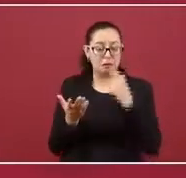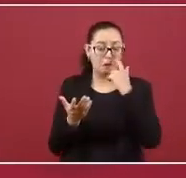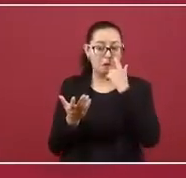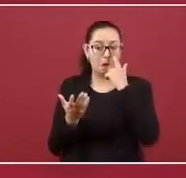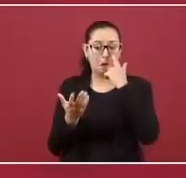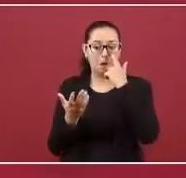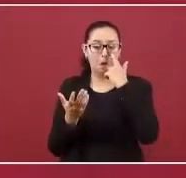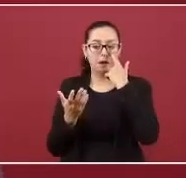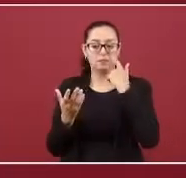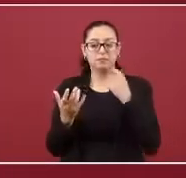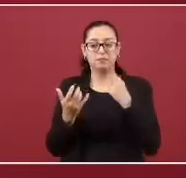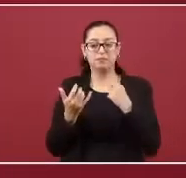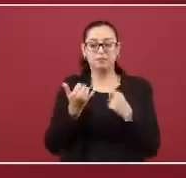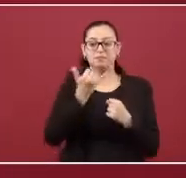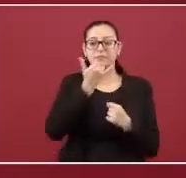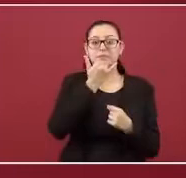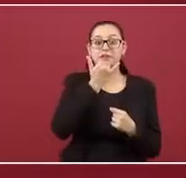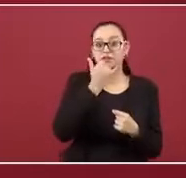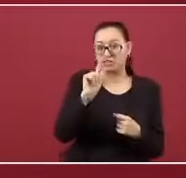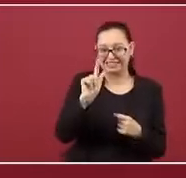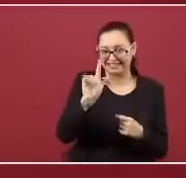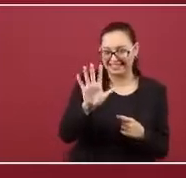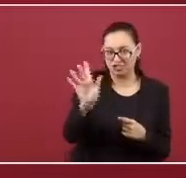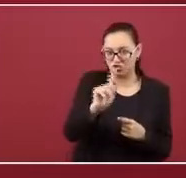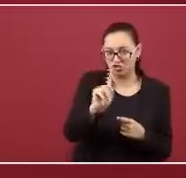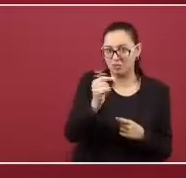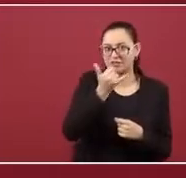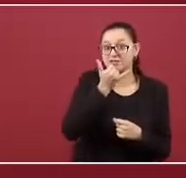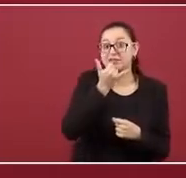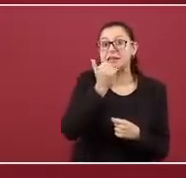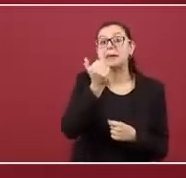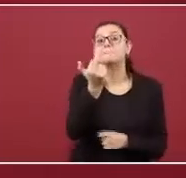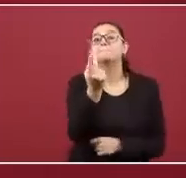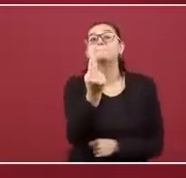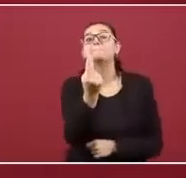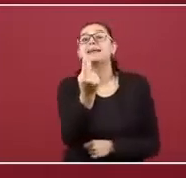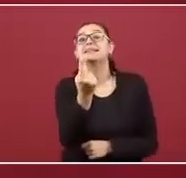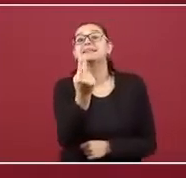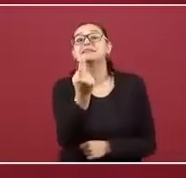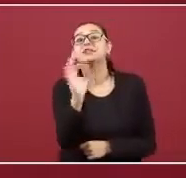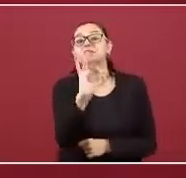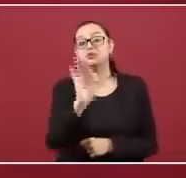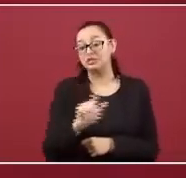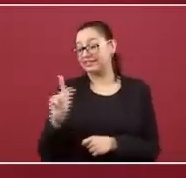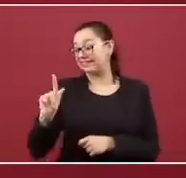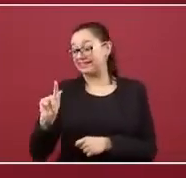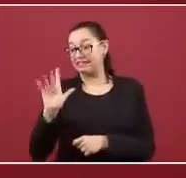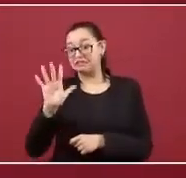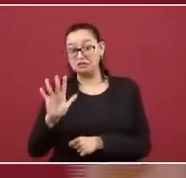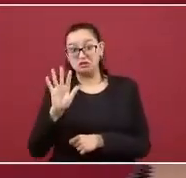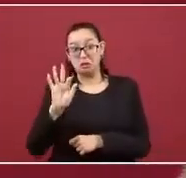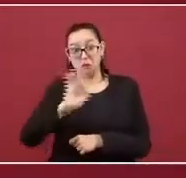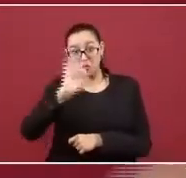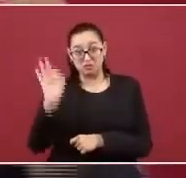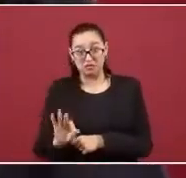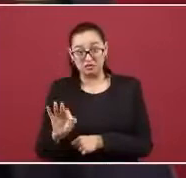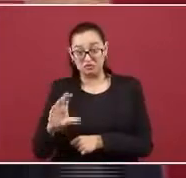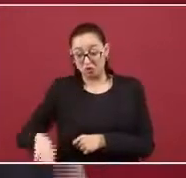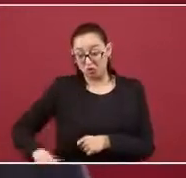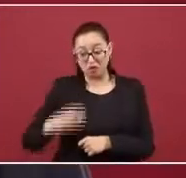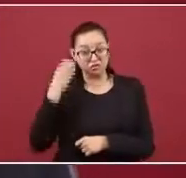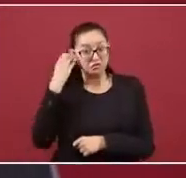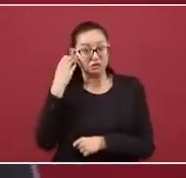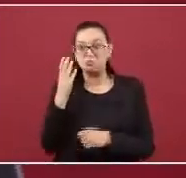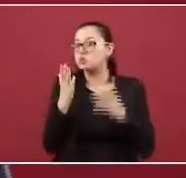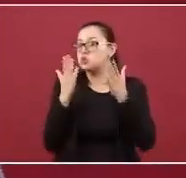Perdón, el 25%, el 75% no tiene. Es un gran